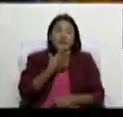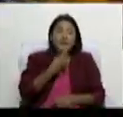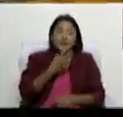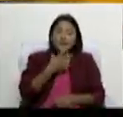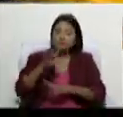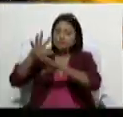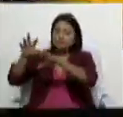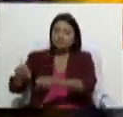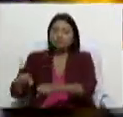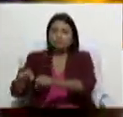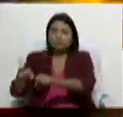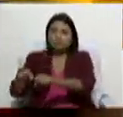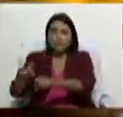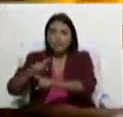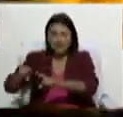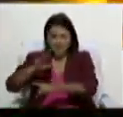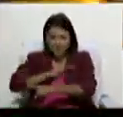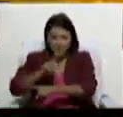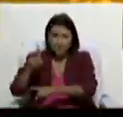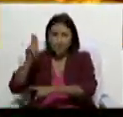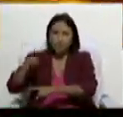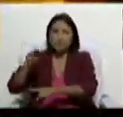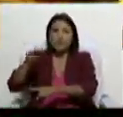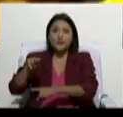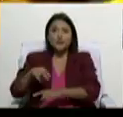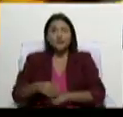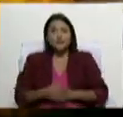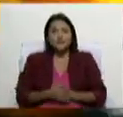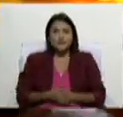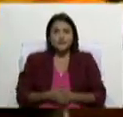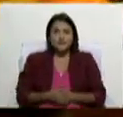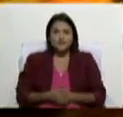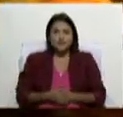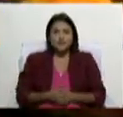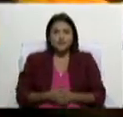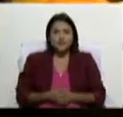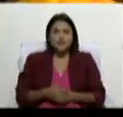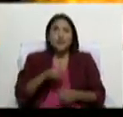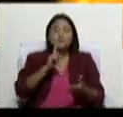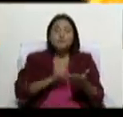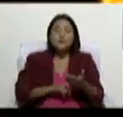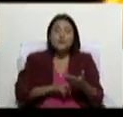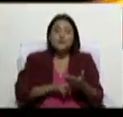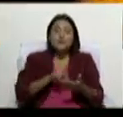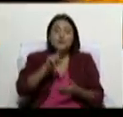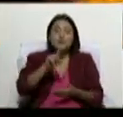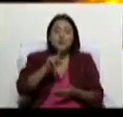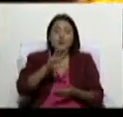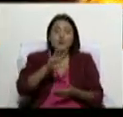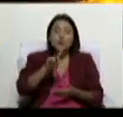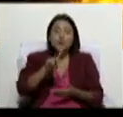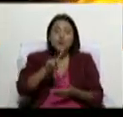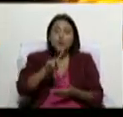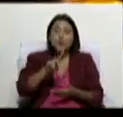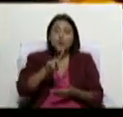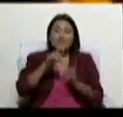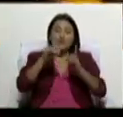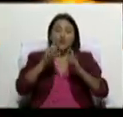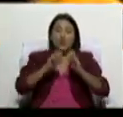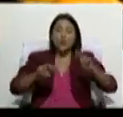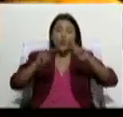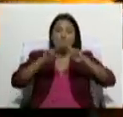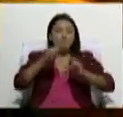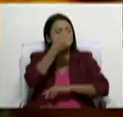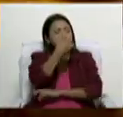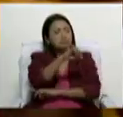un territorio que nunca les perteneció. Se han obviado 1.141 resoluciones de las Naciones Unidas. Ha